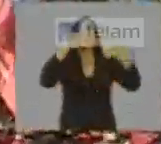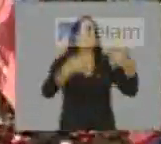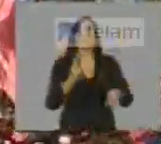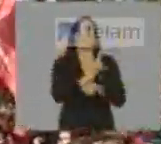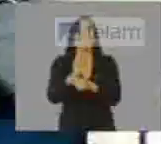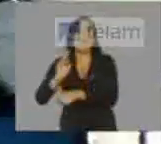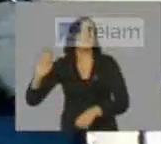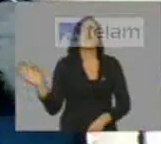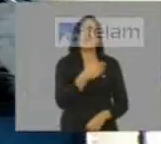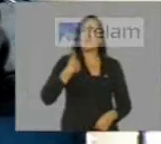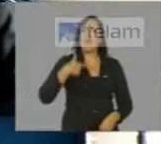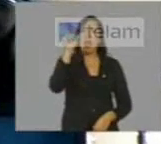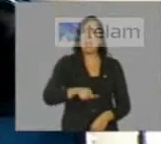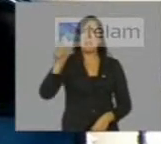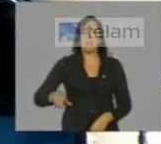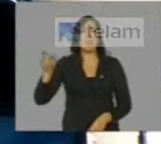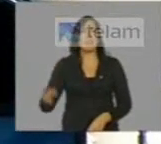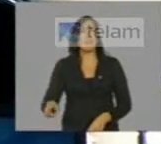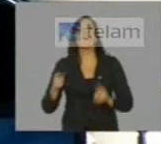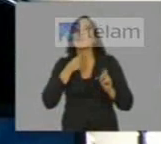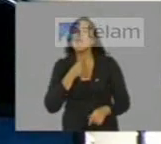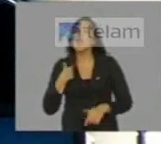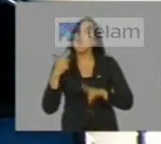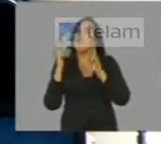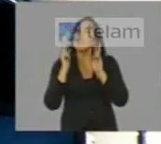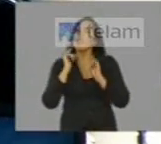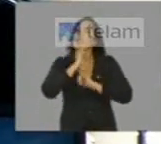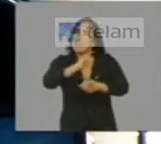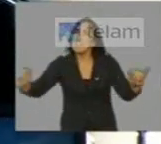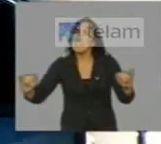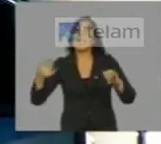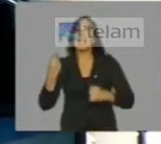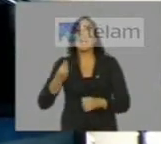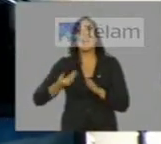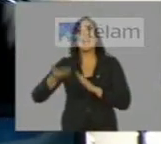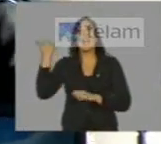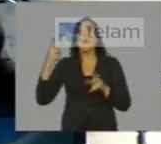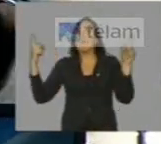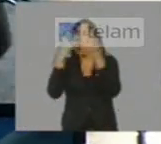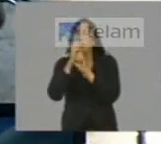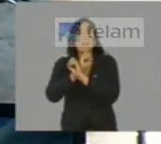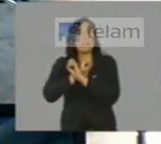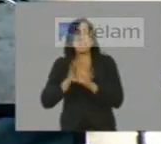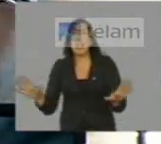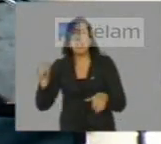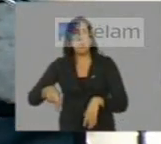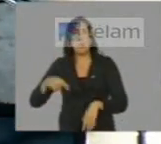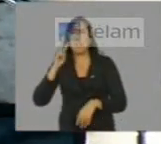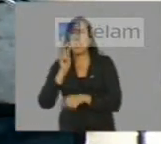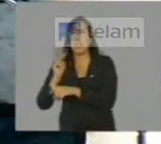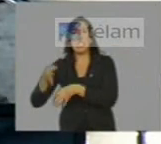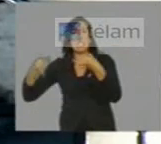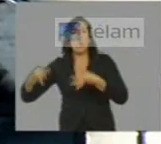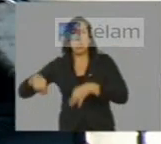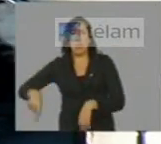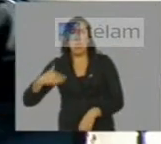Quiero decirle también que parte de los problemas terribles de seguridad que tenemos en el